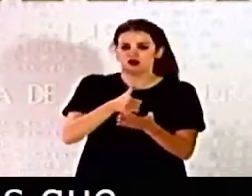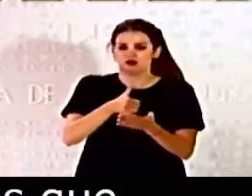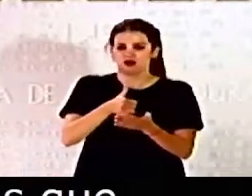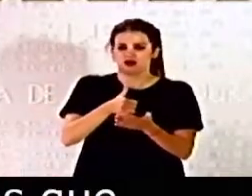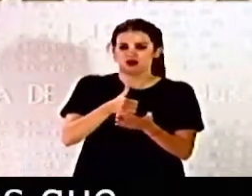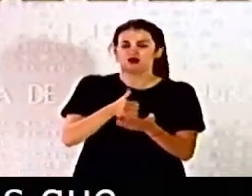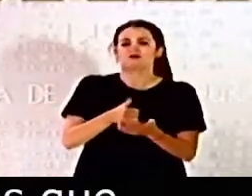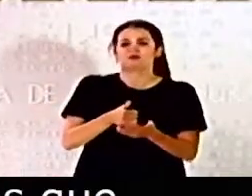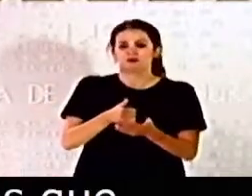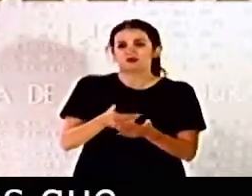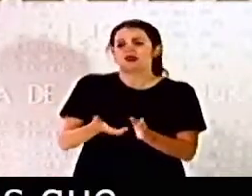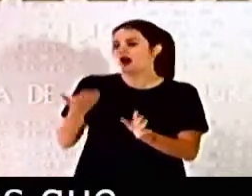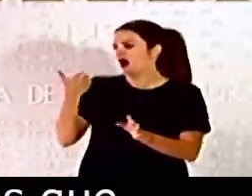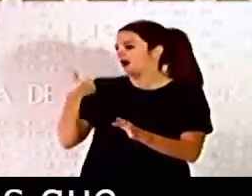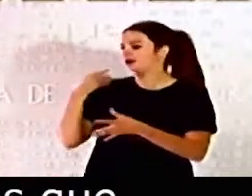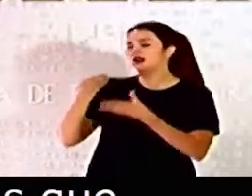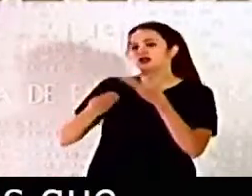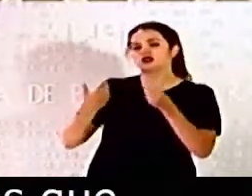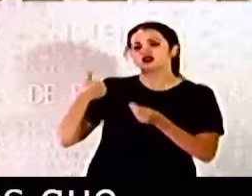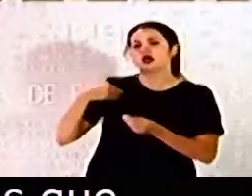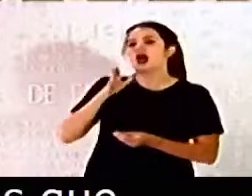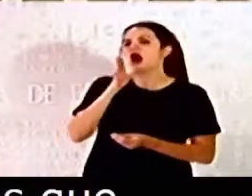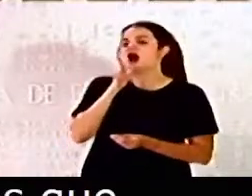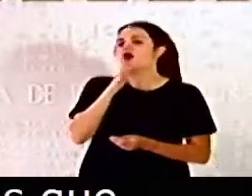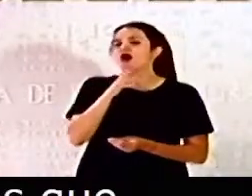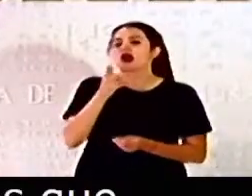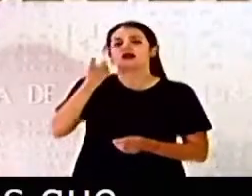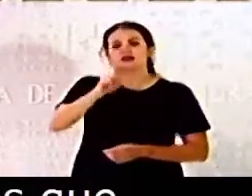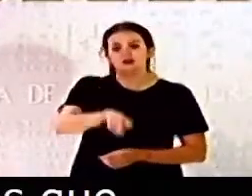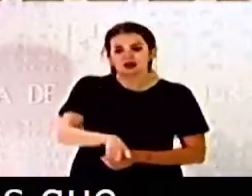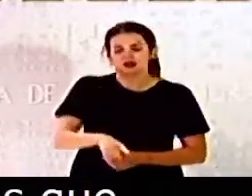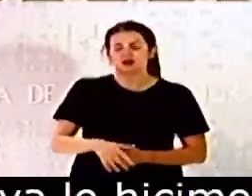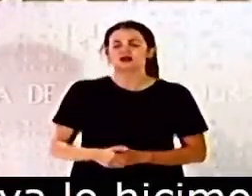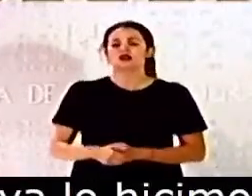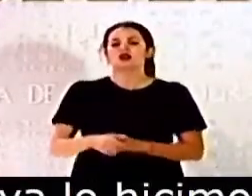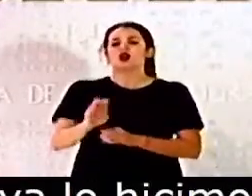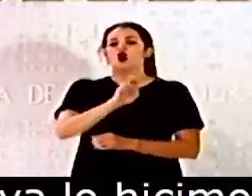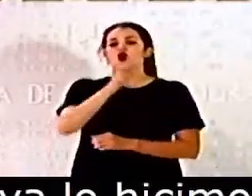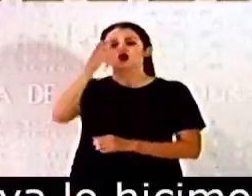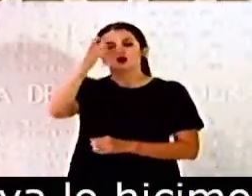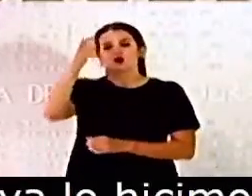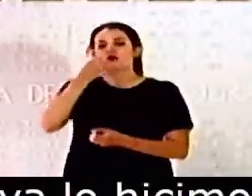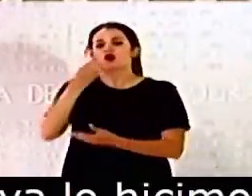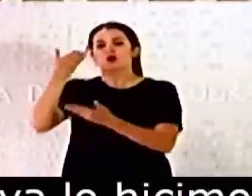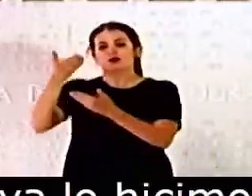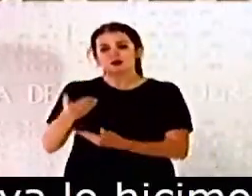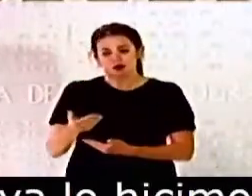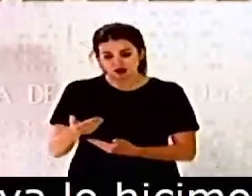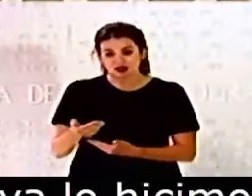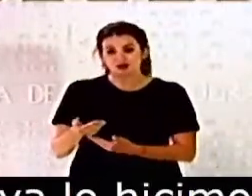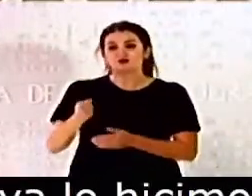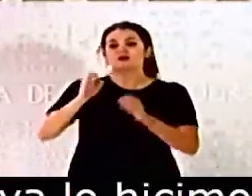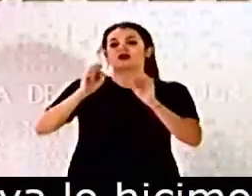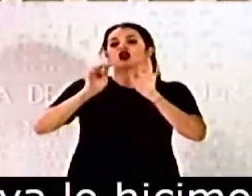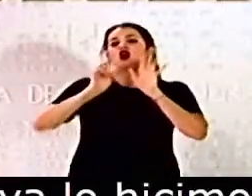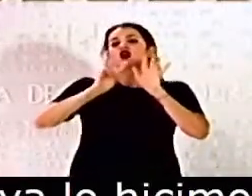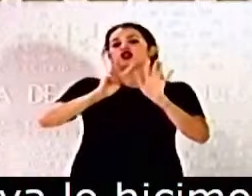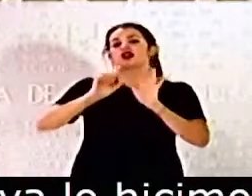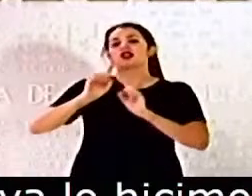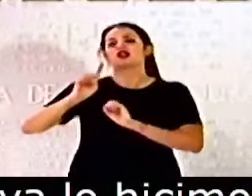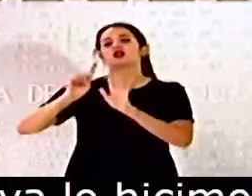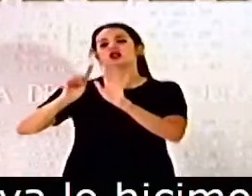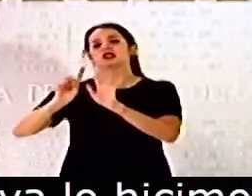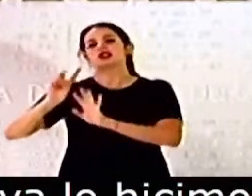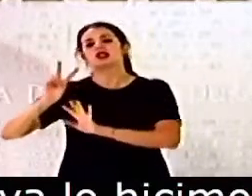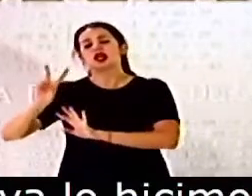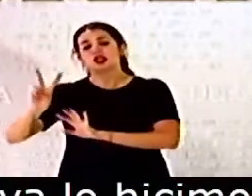en esta tenemos que tomar esa decisión también. Bienvenida se encuentra con 862 casos a los 100.000 habitantes,